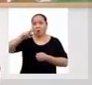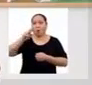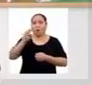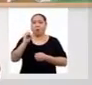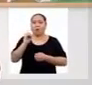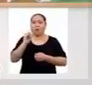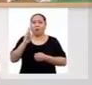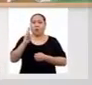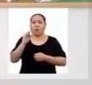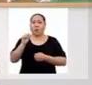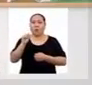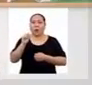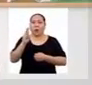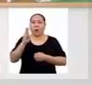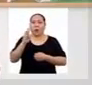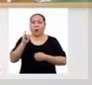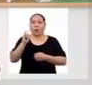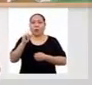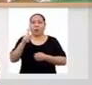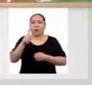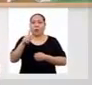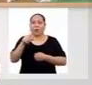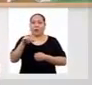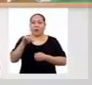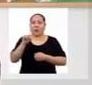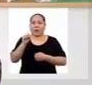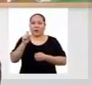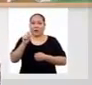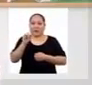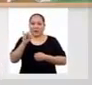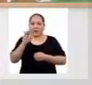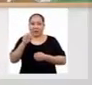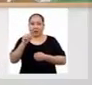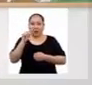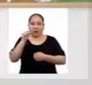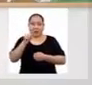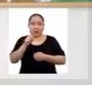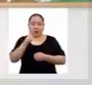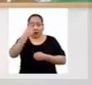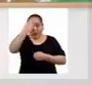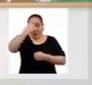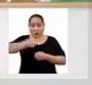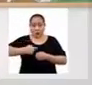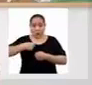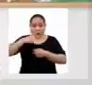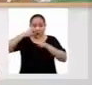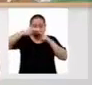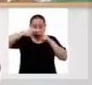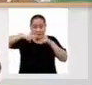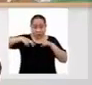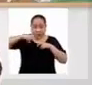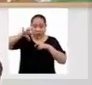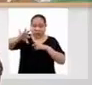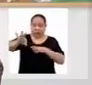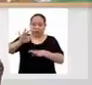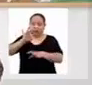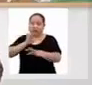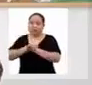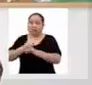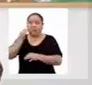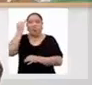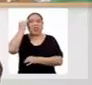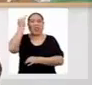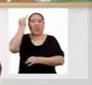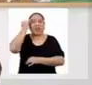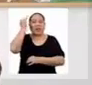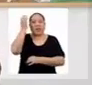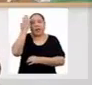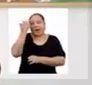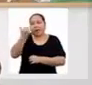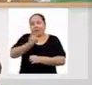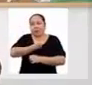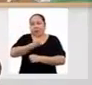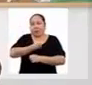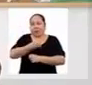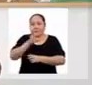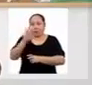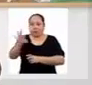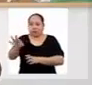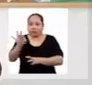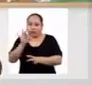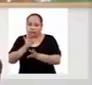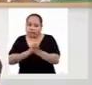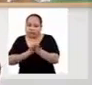investigador selecciona la muestra que supone sea la más representativa, utilizando un criterio subjetivo y en función